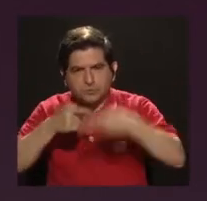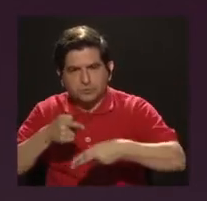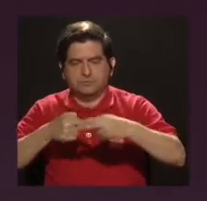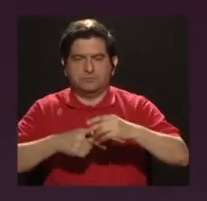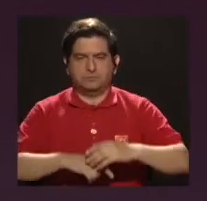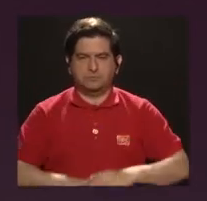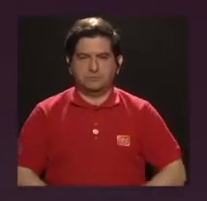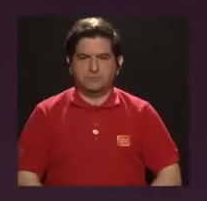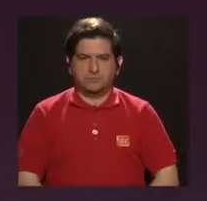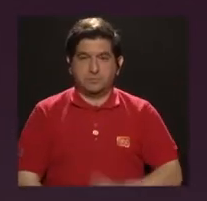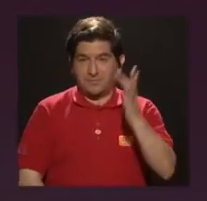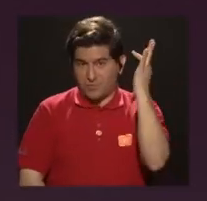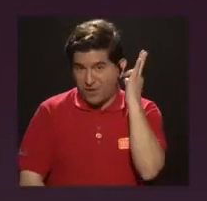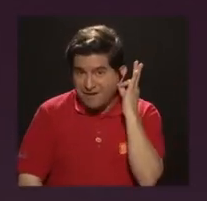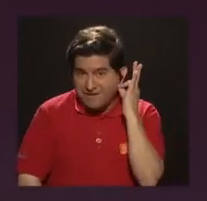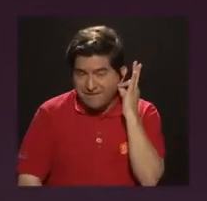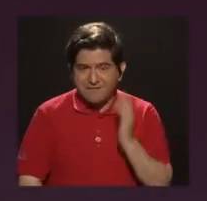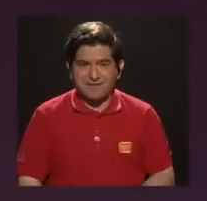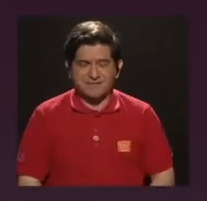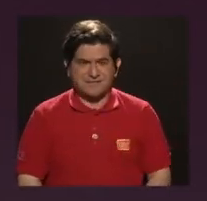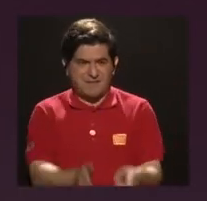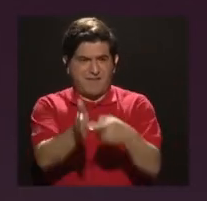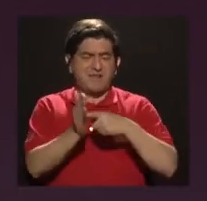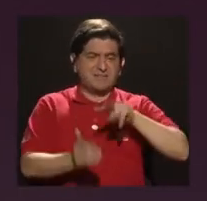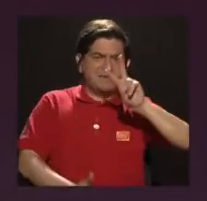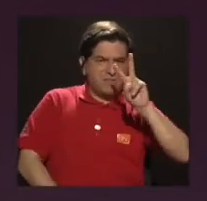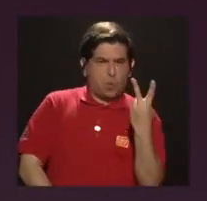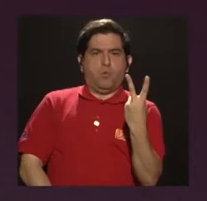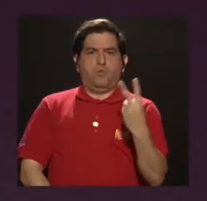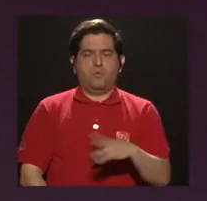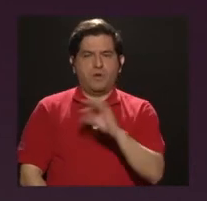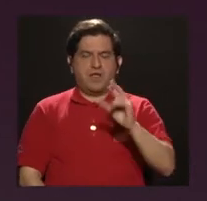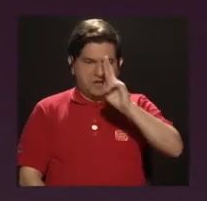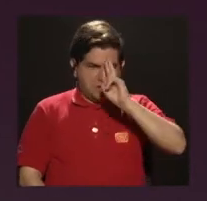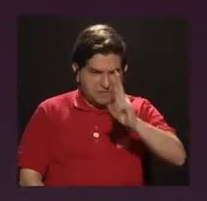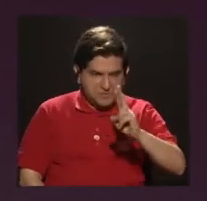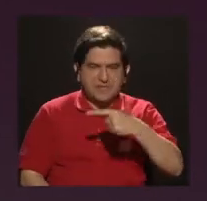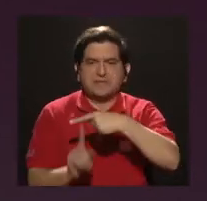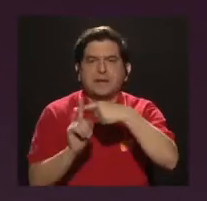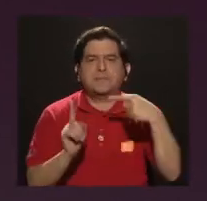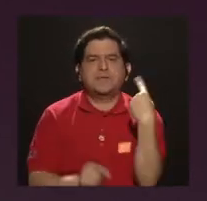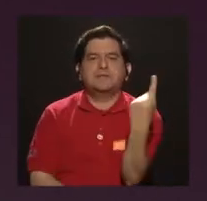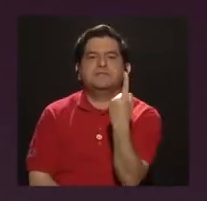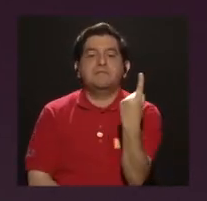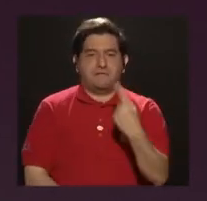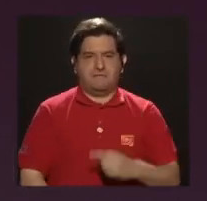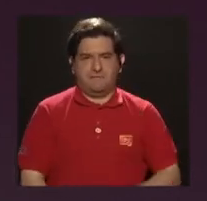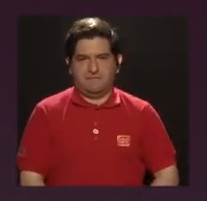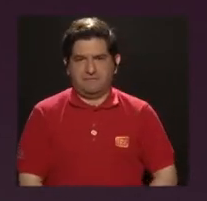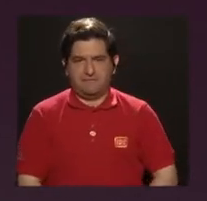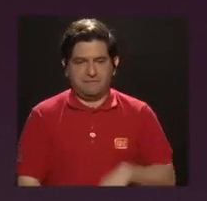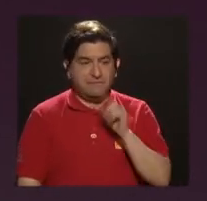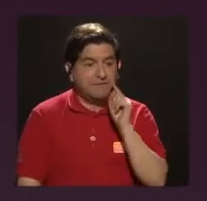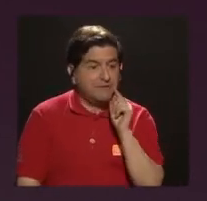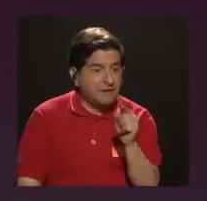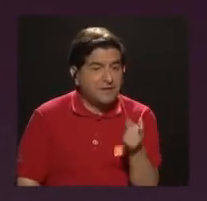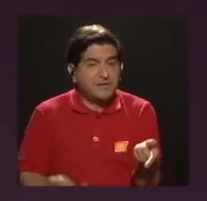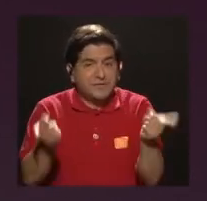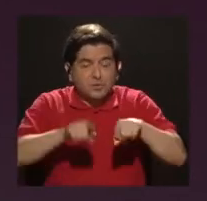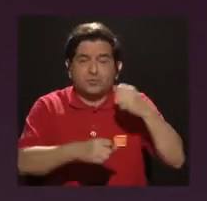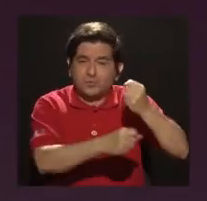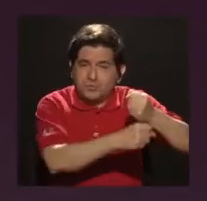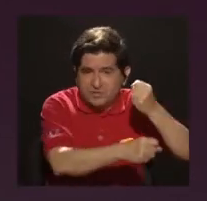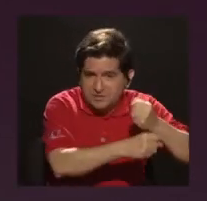a las mujeres se nos exige el doble y se nos reconoce la mitad de yo creo que eso es algo que se da en el